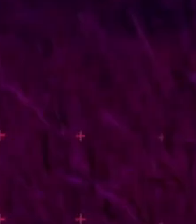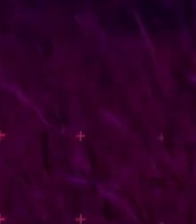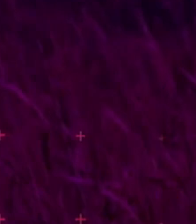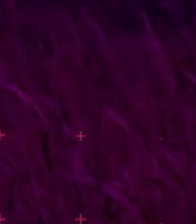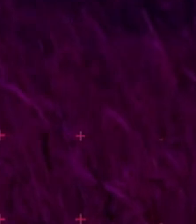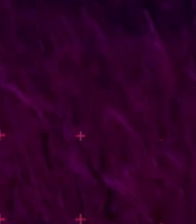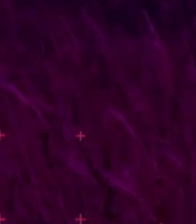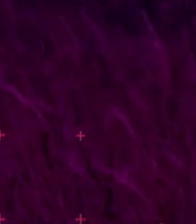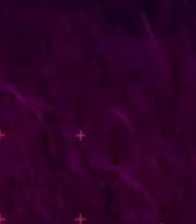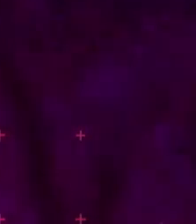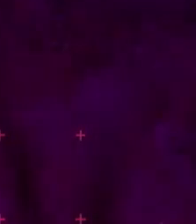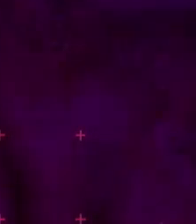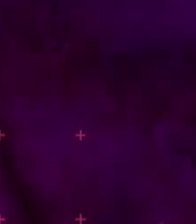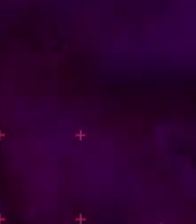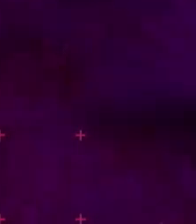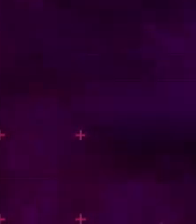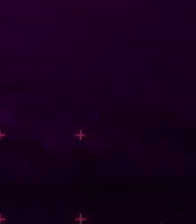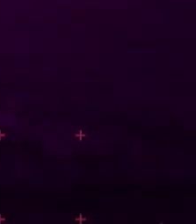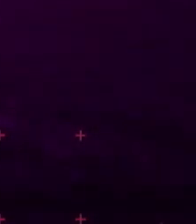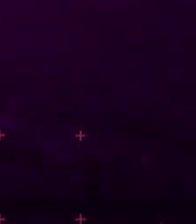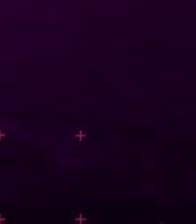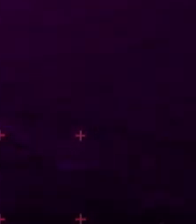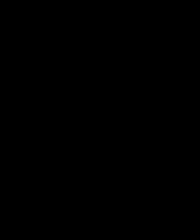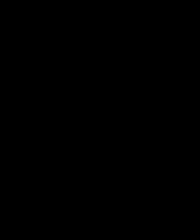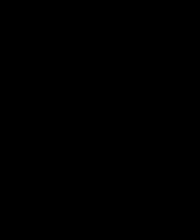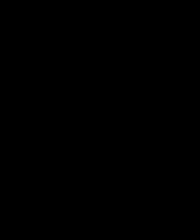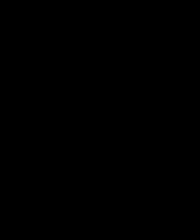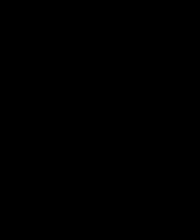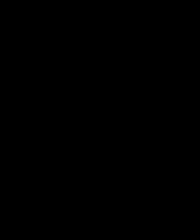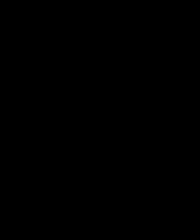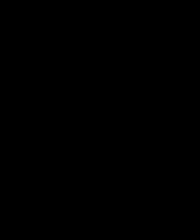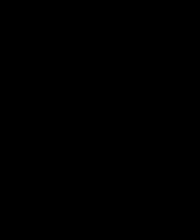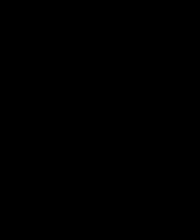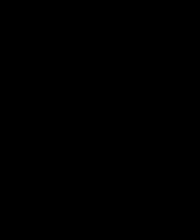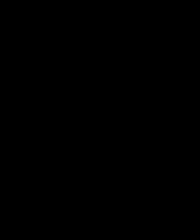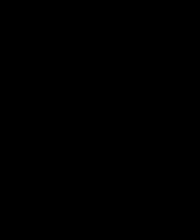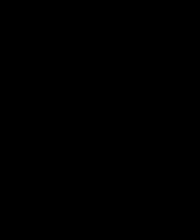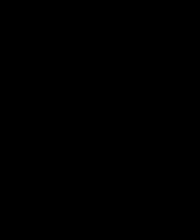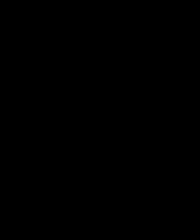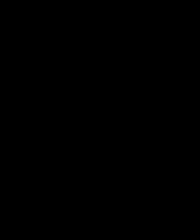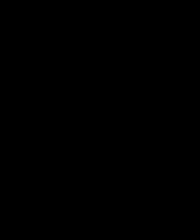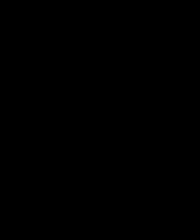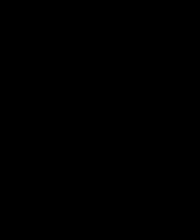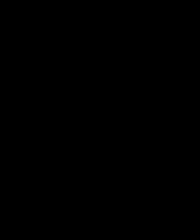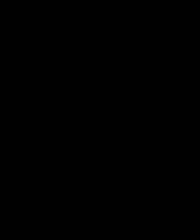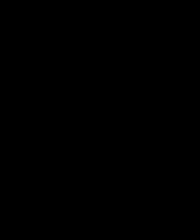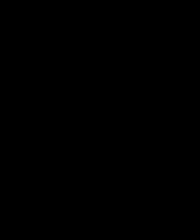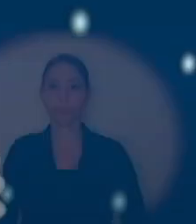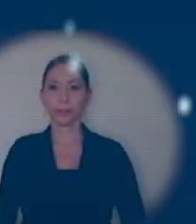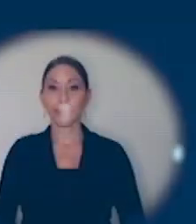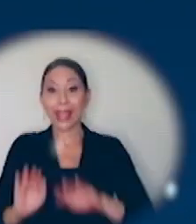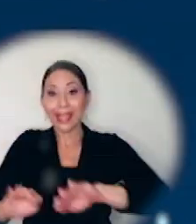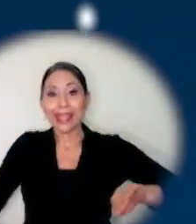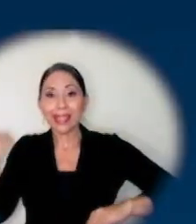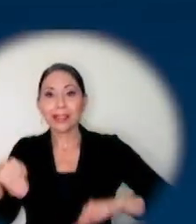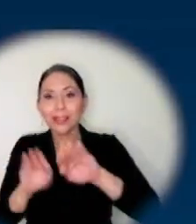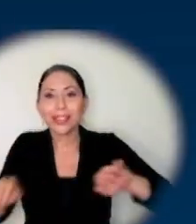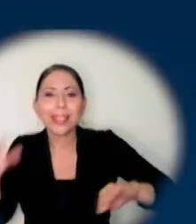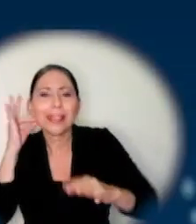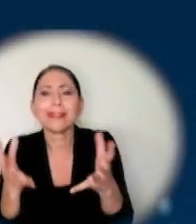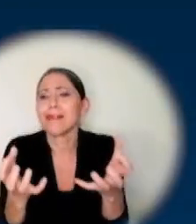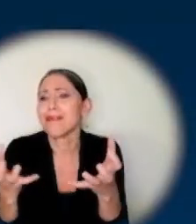región, los lunes a las 10:30 de la noche, en 13, Costa Rica Televisión. Los niños y